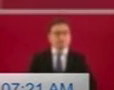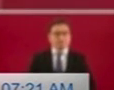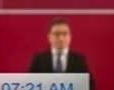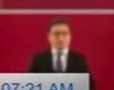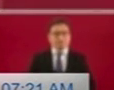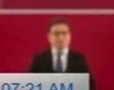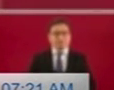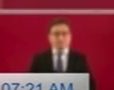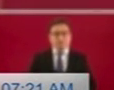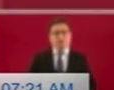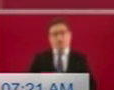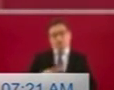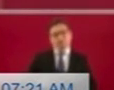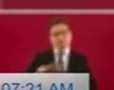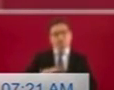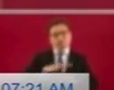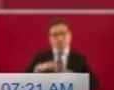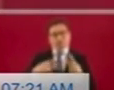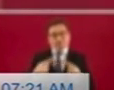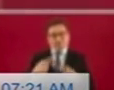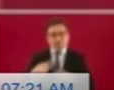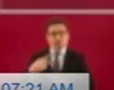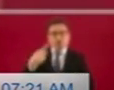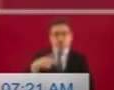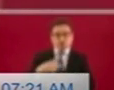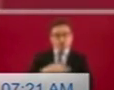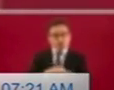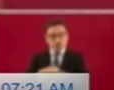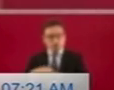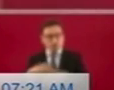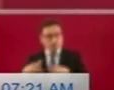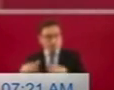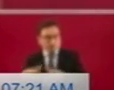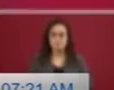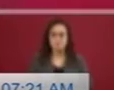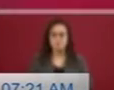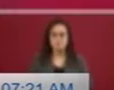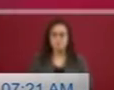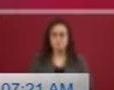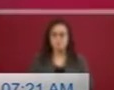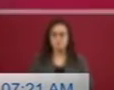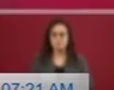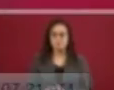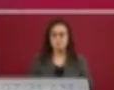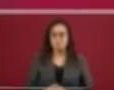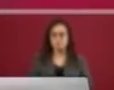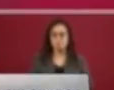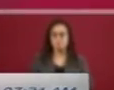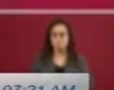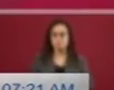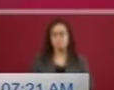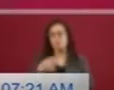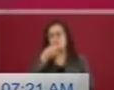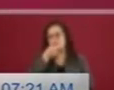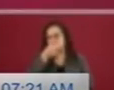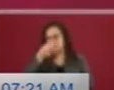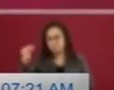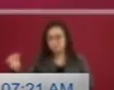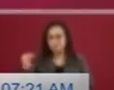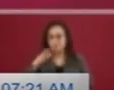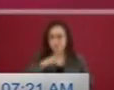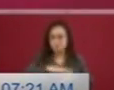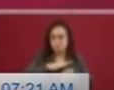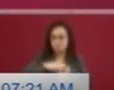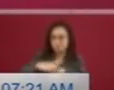mientras que los reporteros serán ubicados en el salón tesorería el formato de el informe